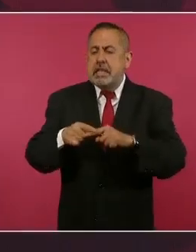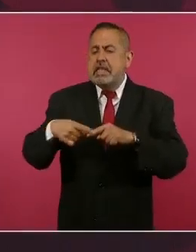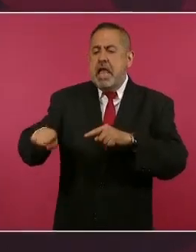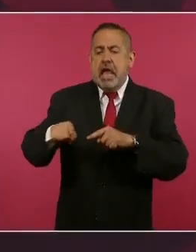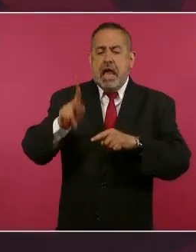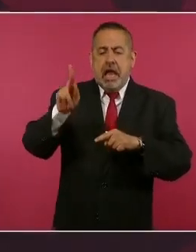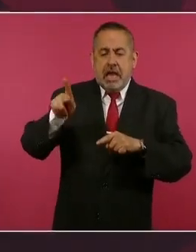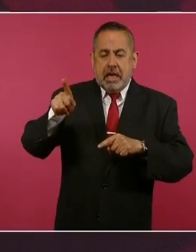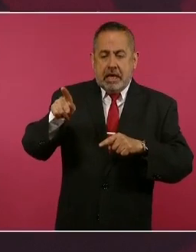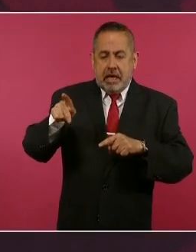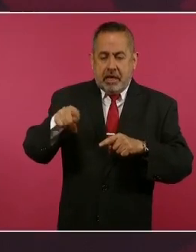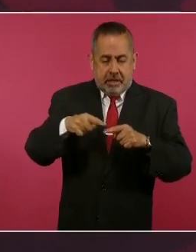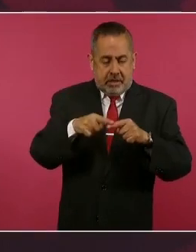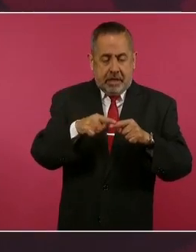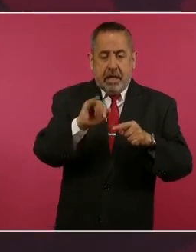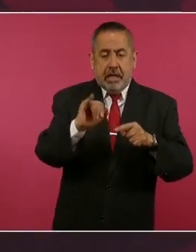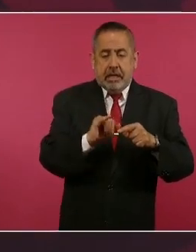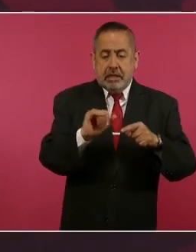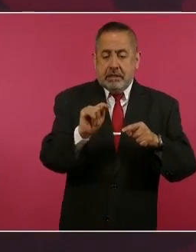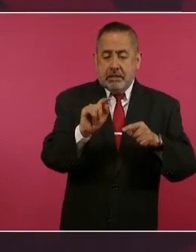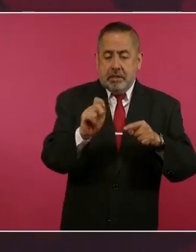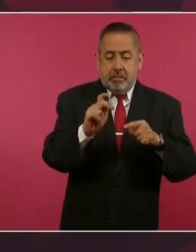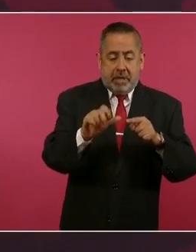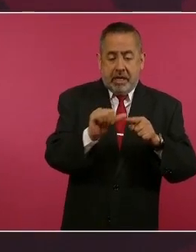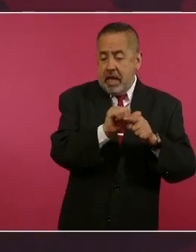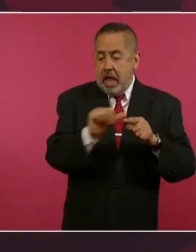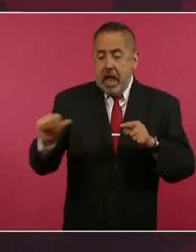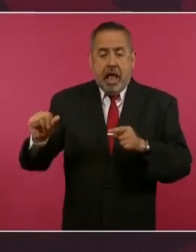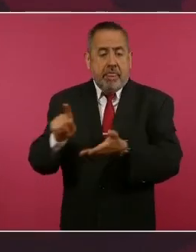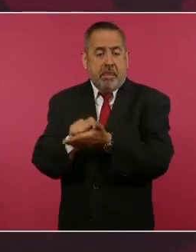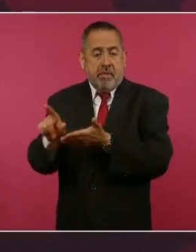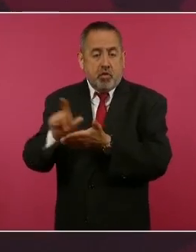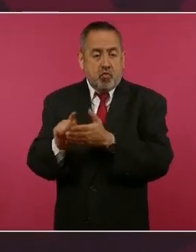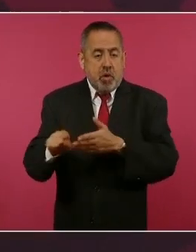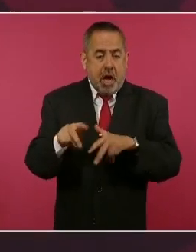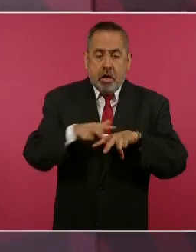es la de Ixtepec a Tapachula.